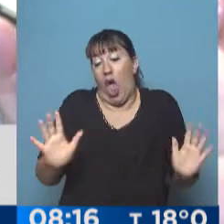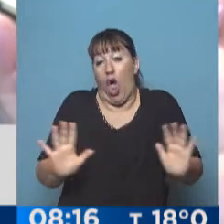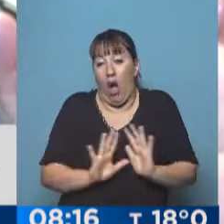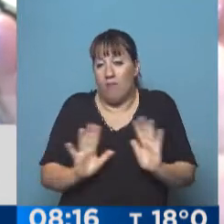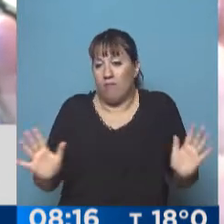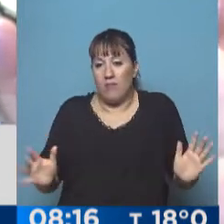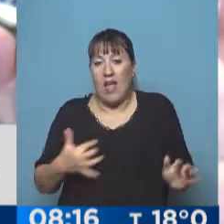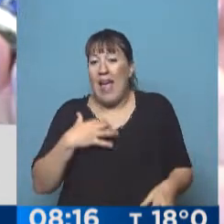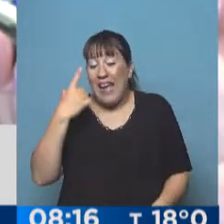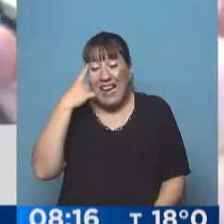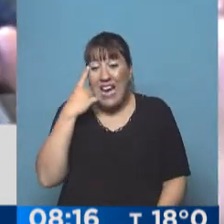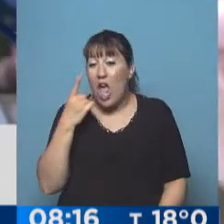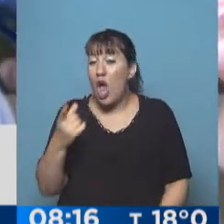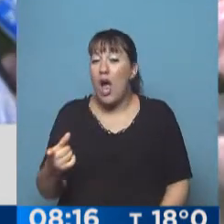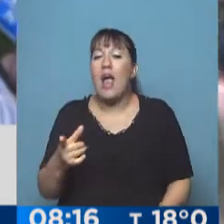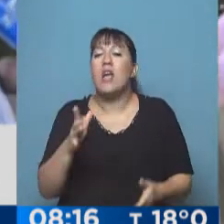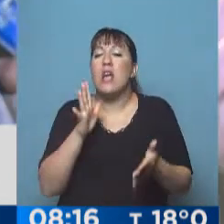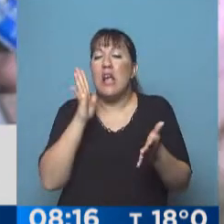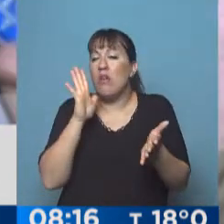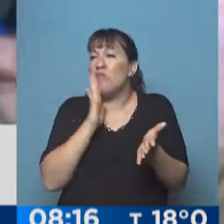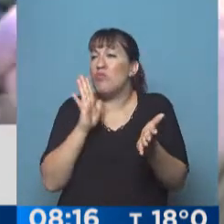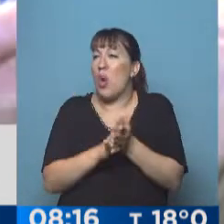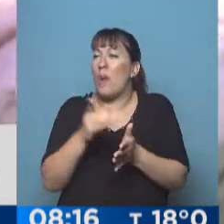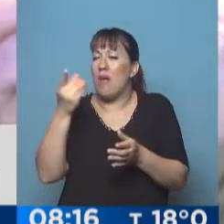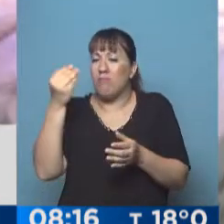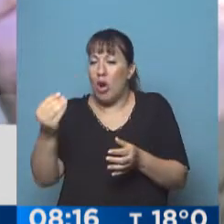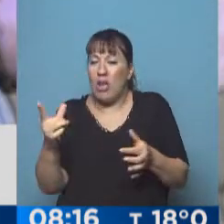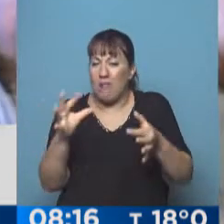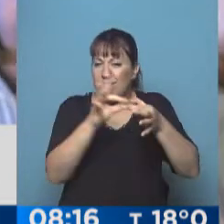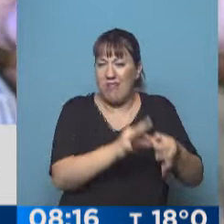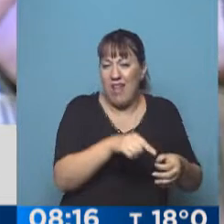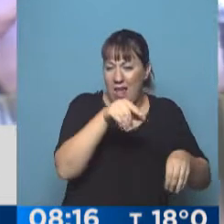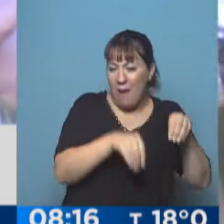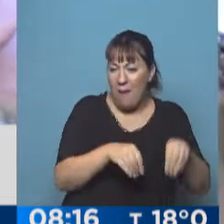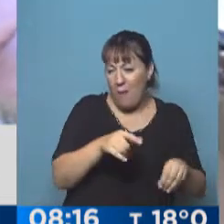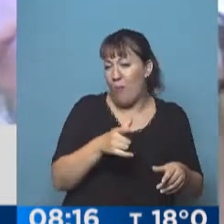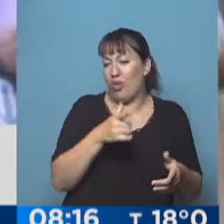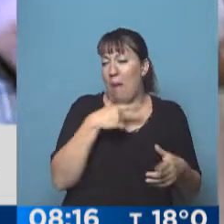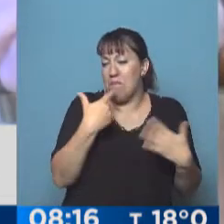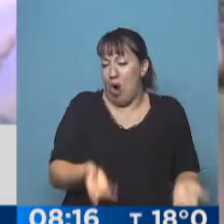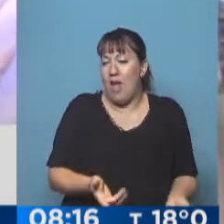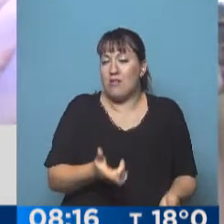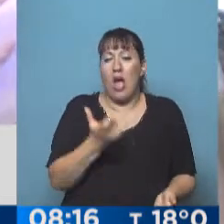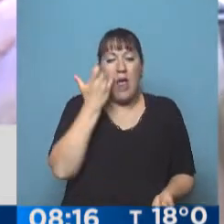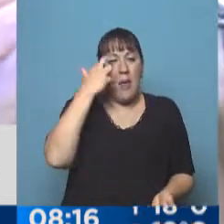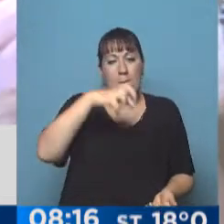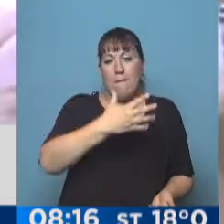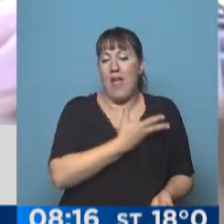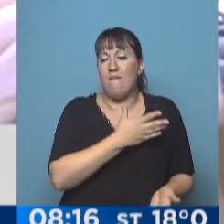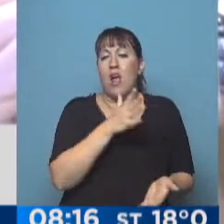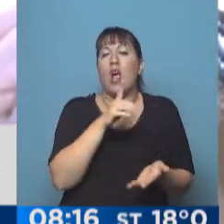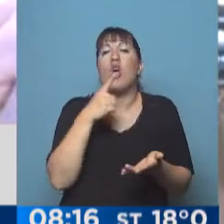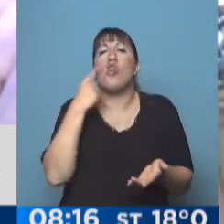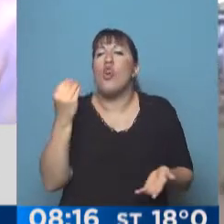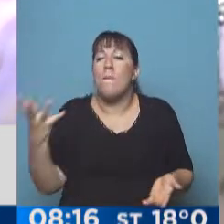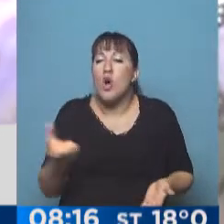tiene que creer que esa relación está ligada que esta situación a la que exponen a ips le va a ser muy difícil conseguir nuevos inversores